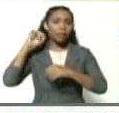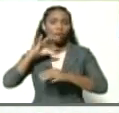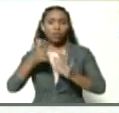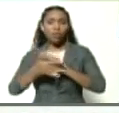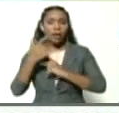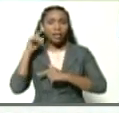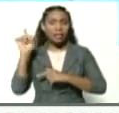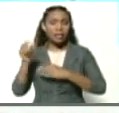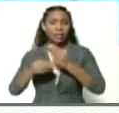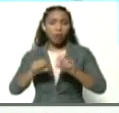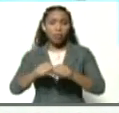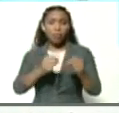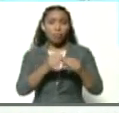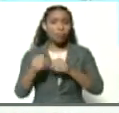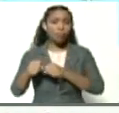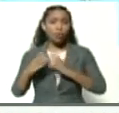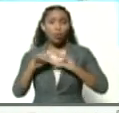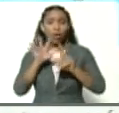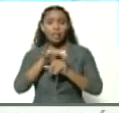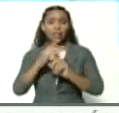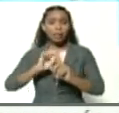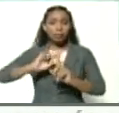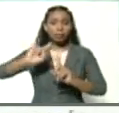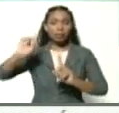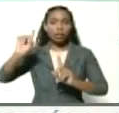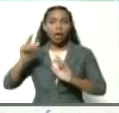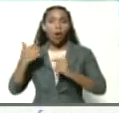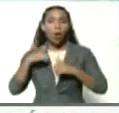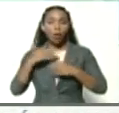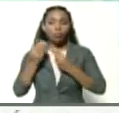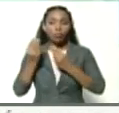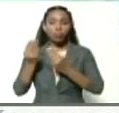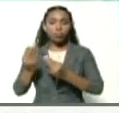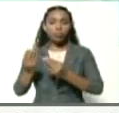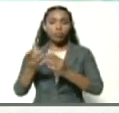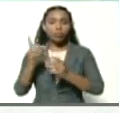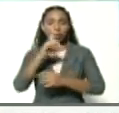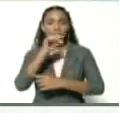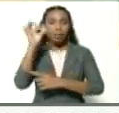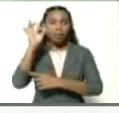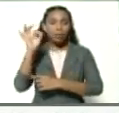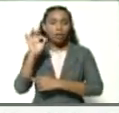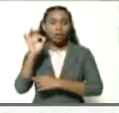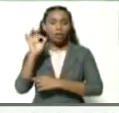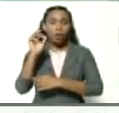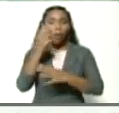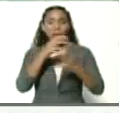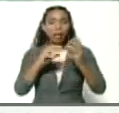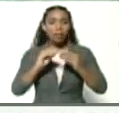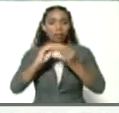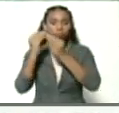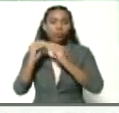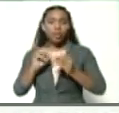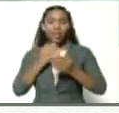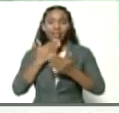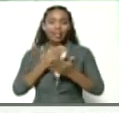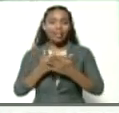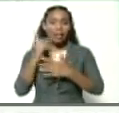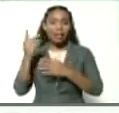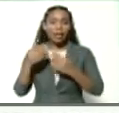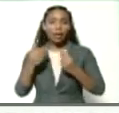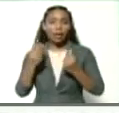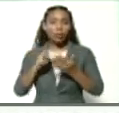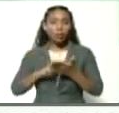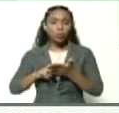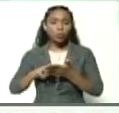desmantelaron completamente, incluso su sistema eléctrico. Hoy lo estamos entregando 100% recuperado y equipado, gracias a ese recurso que usted envía al